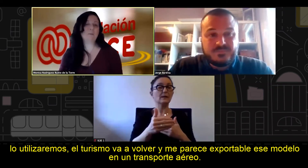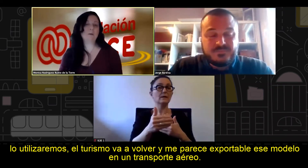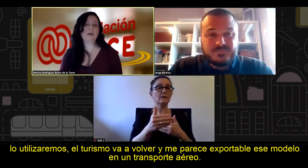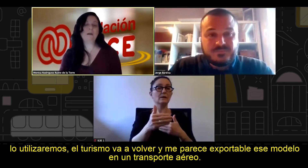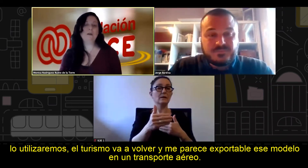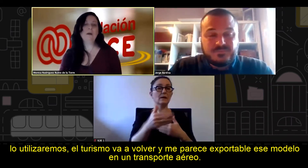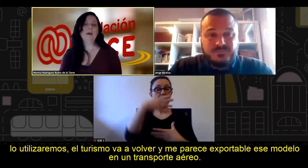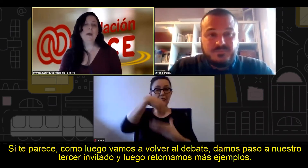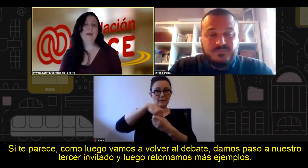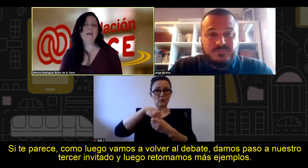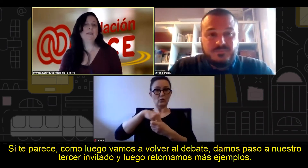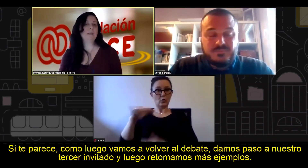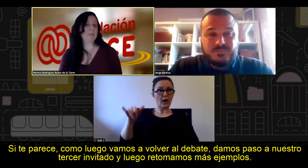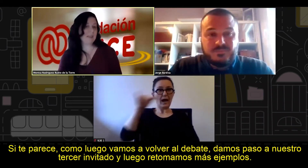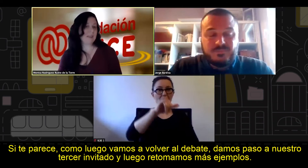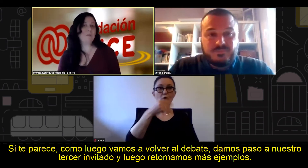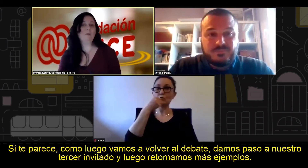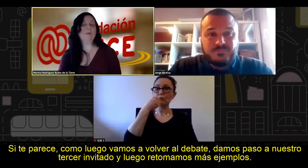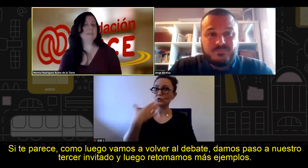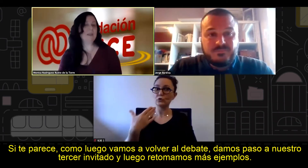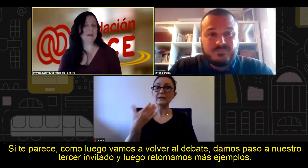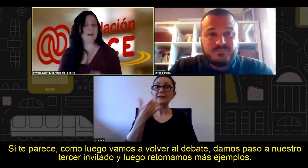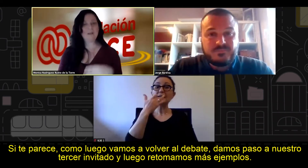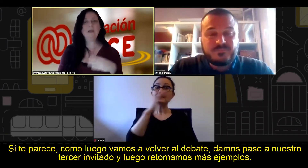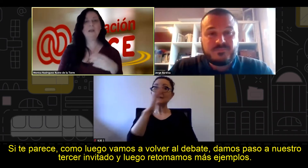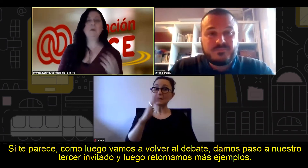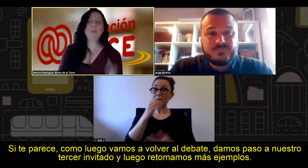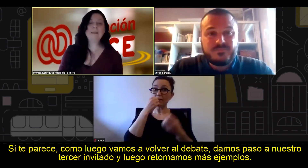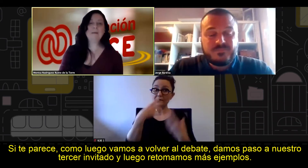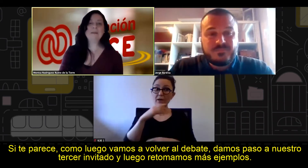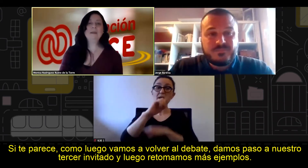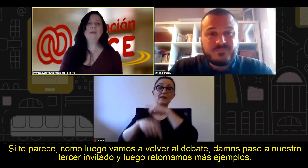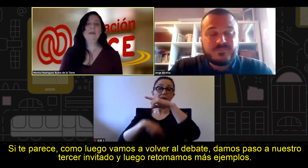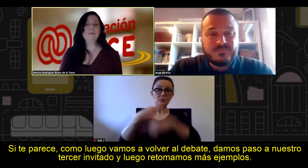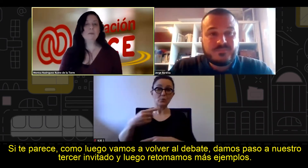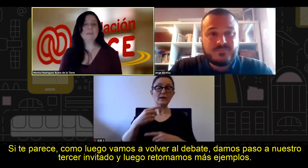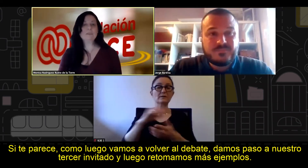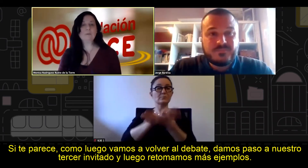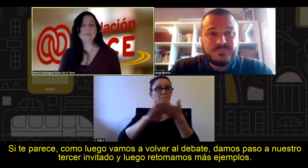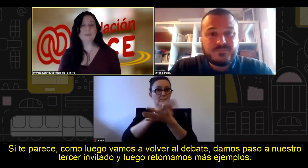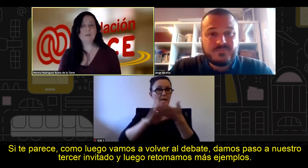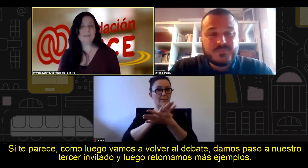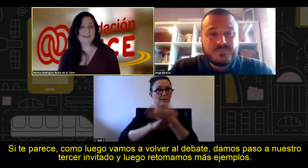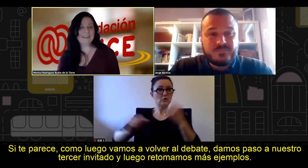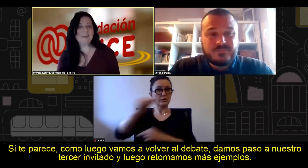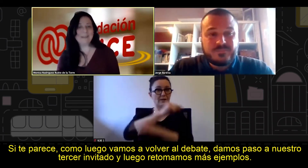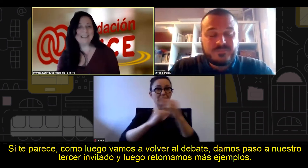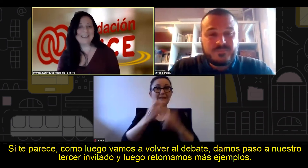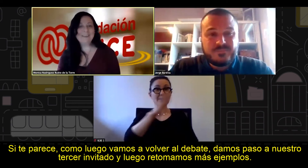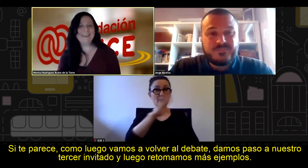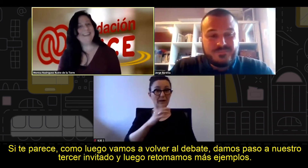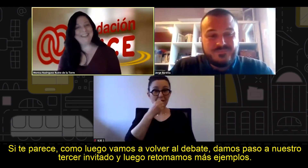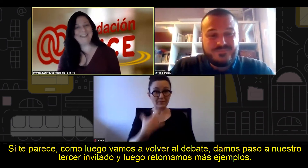transporte aéreo. Si te parece, como luego vamos a volver al debate, damos paso a nuestro tercer